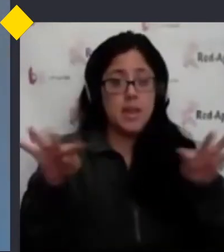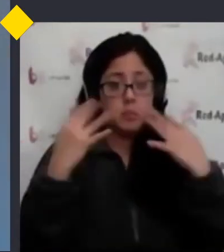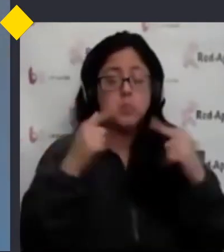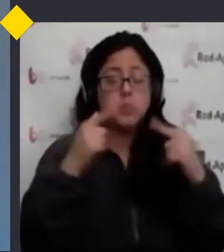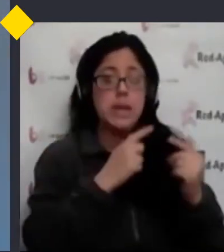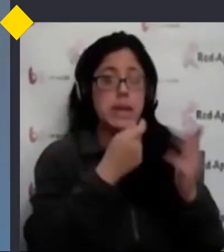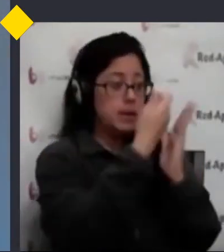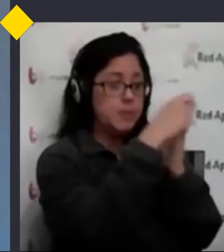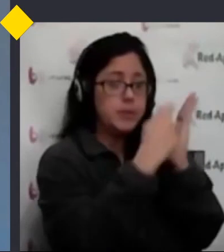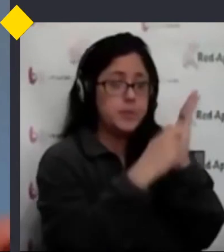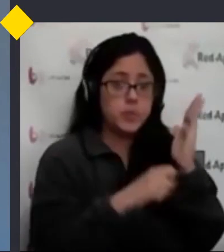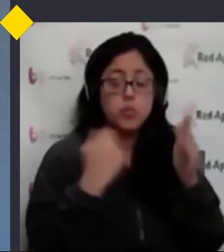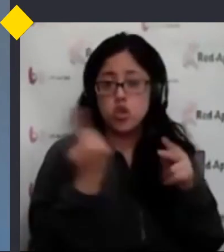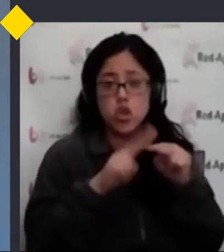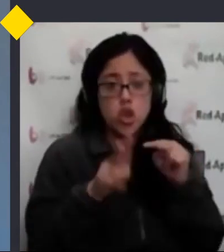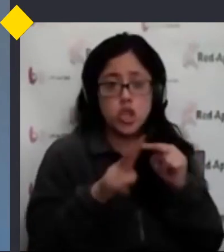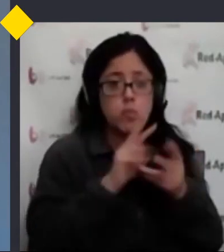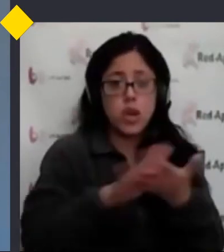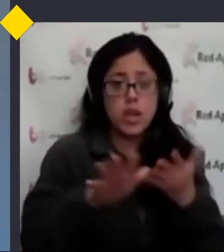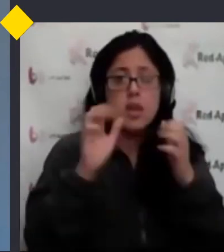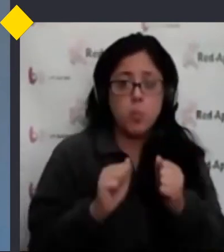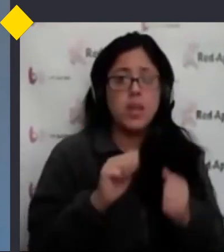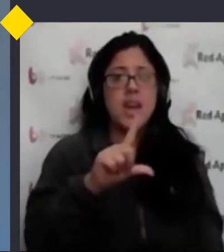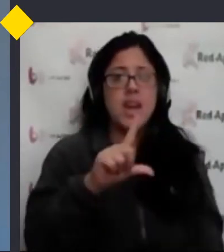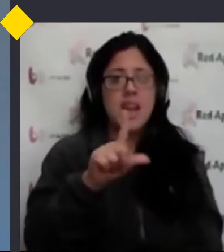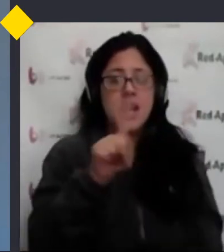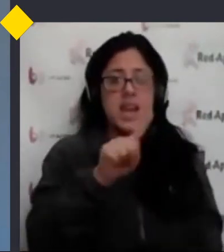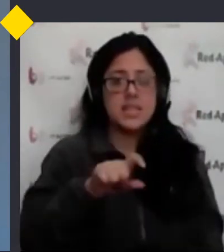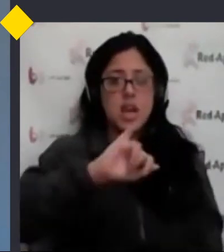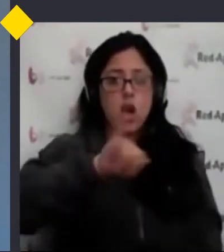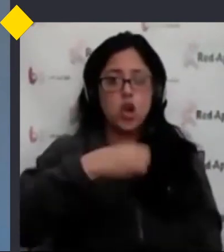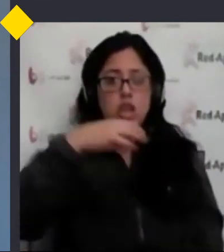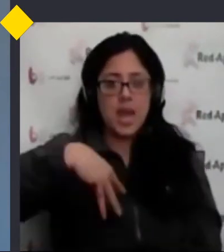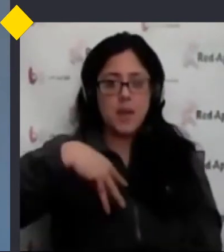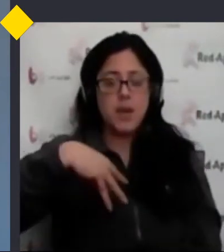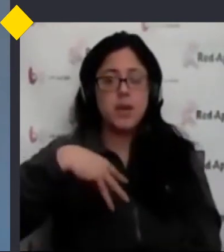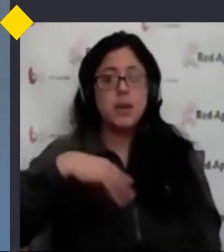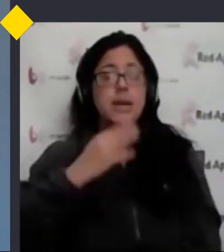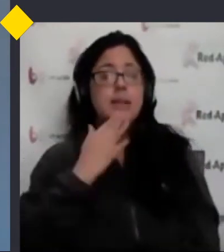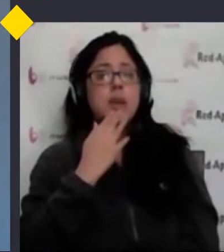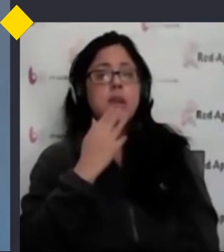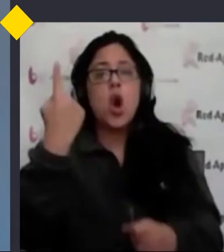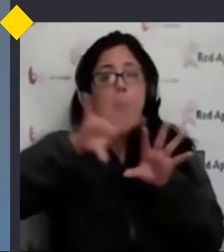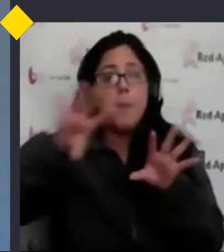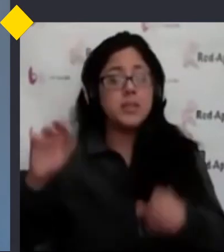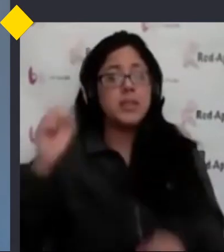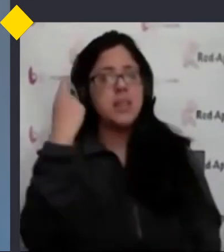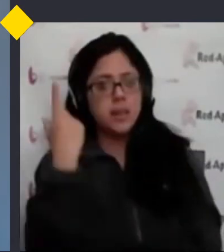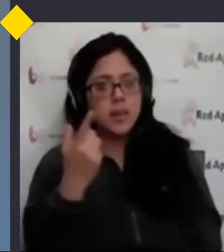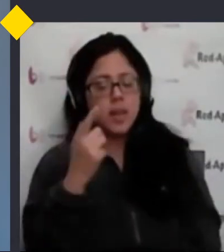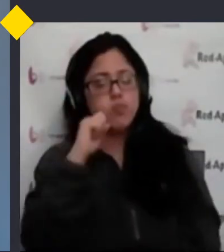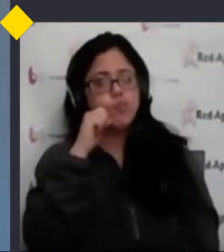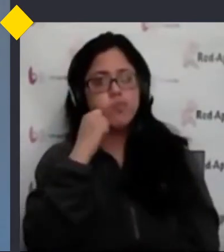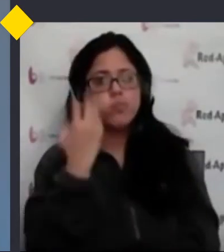la hacemos gratuito, pueden escribir ahí al SJM. Por otro lado, comprender. Nos pasa mucho con empresas